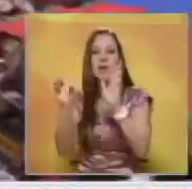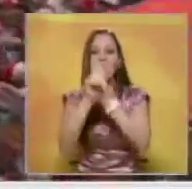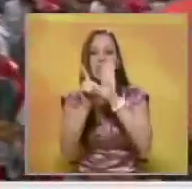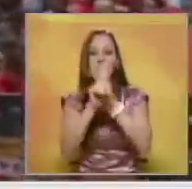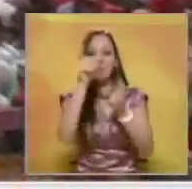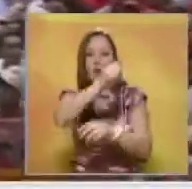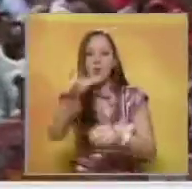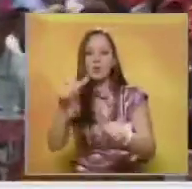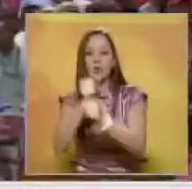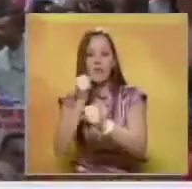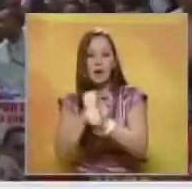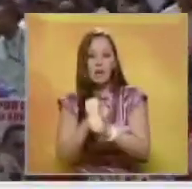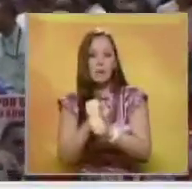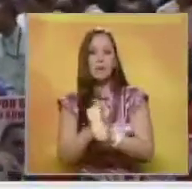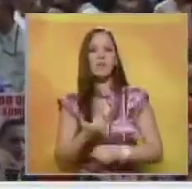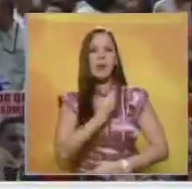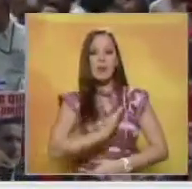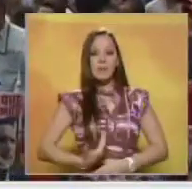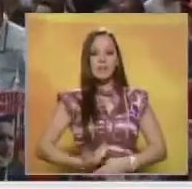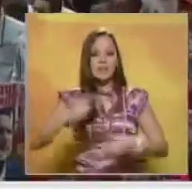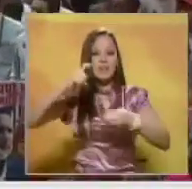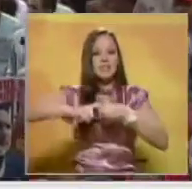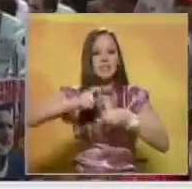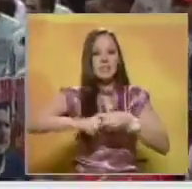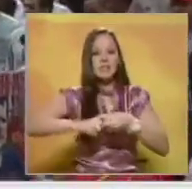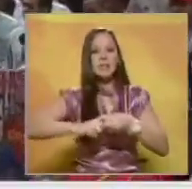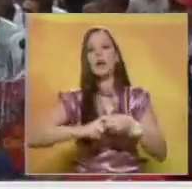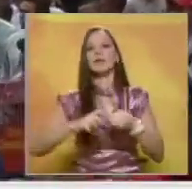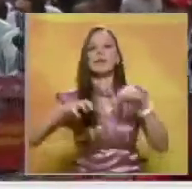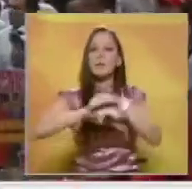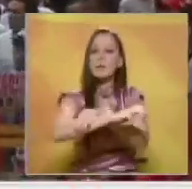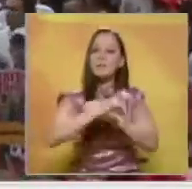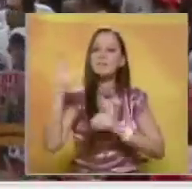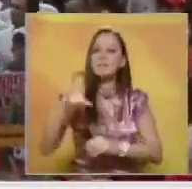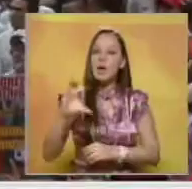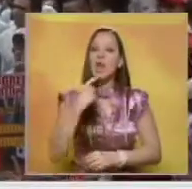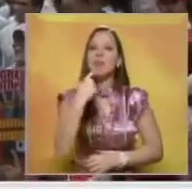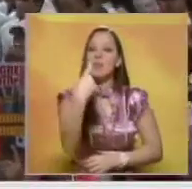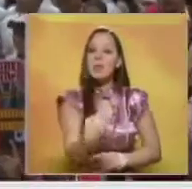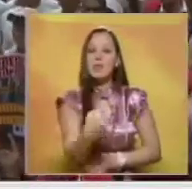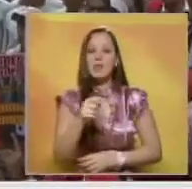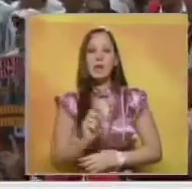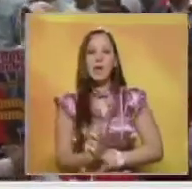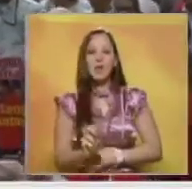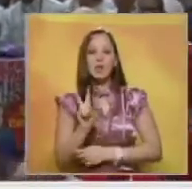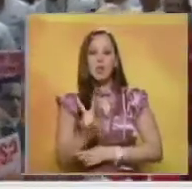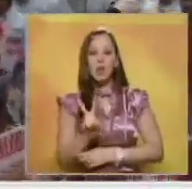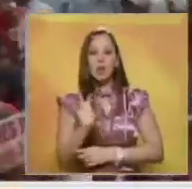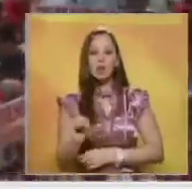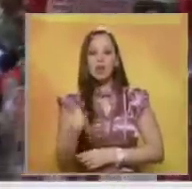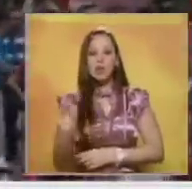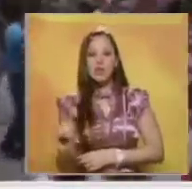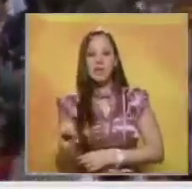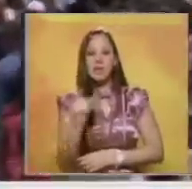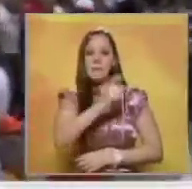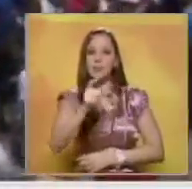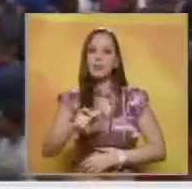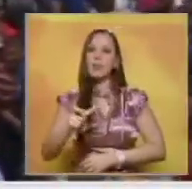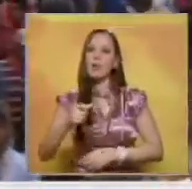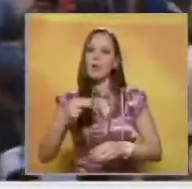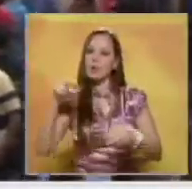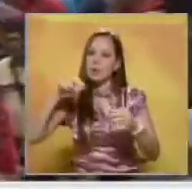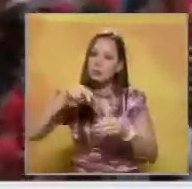del sindicato del Metro de Caracas, Edinson Alvarado, precisó que 200 usuarios han sido víctimas